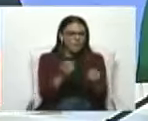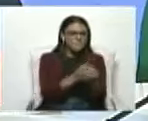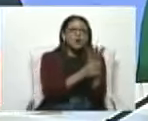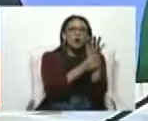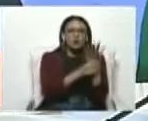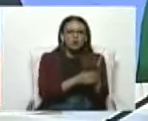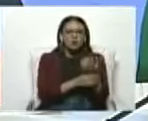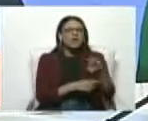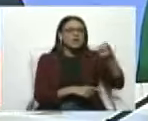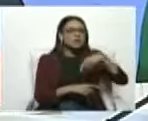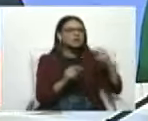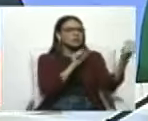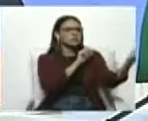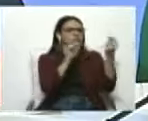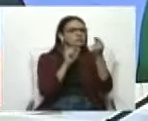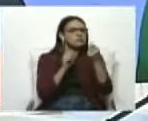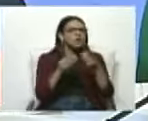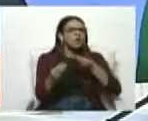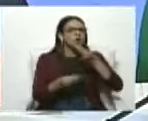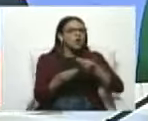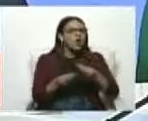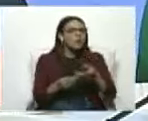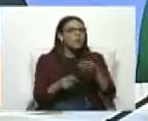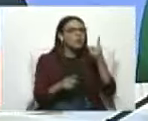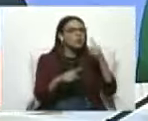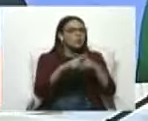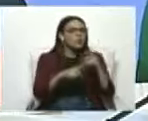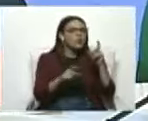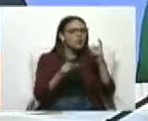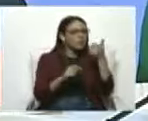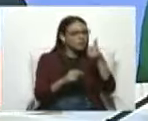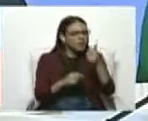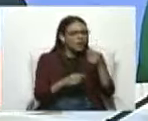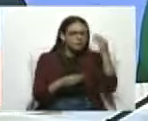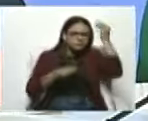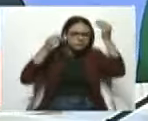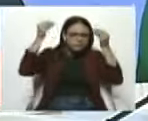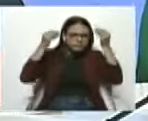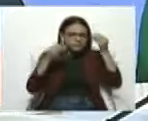de discusión y llegamos a una conclusión del